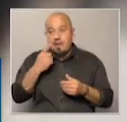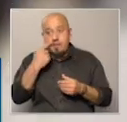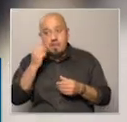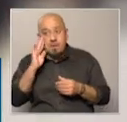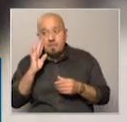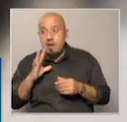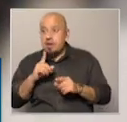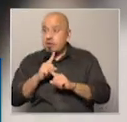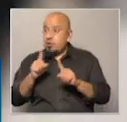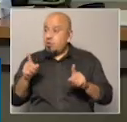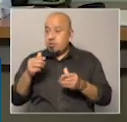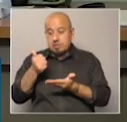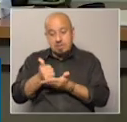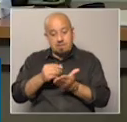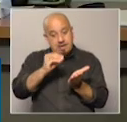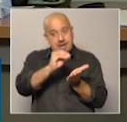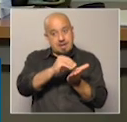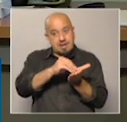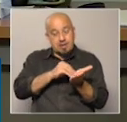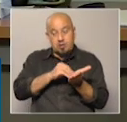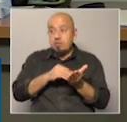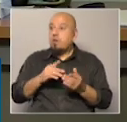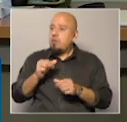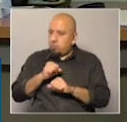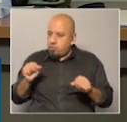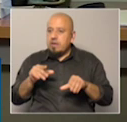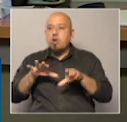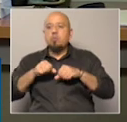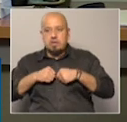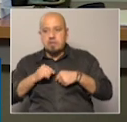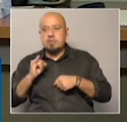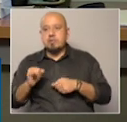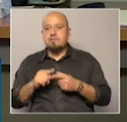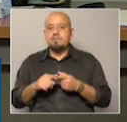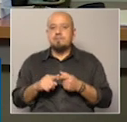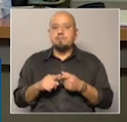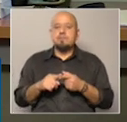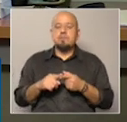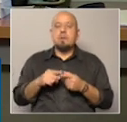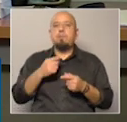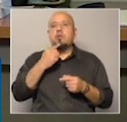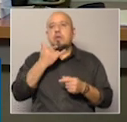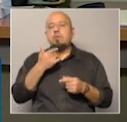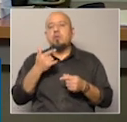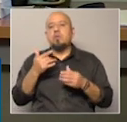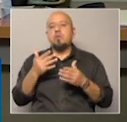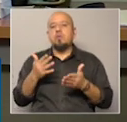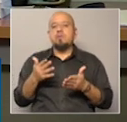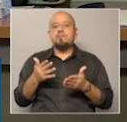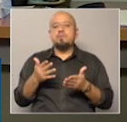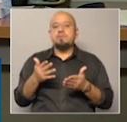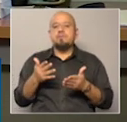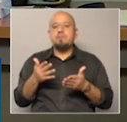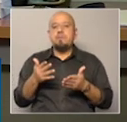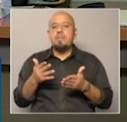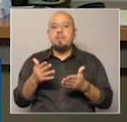registro pudieron adoptar. Si quieres te explico los casos, pero son muy excepcionales. Por ejemplo, el caso